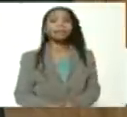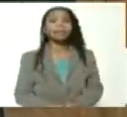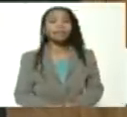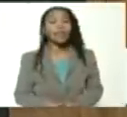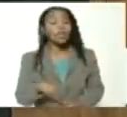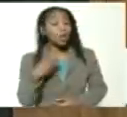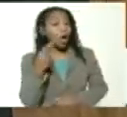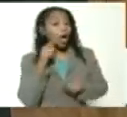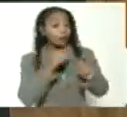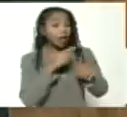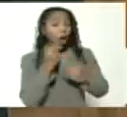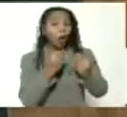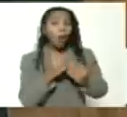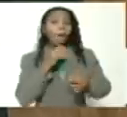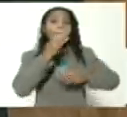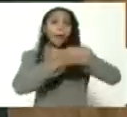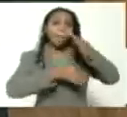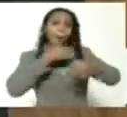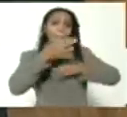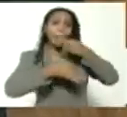hemos narrado